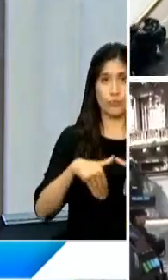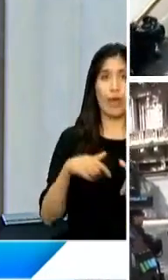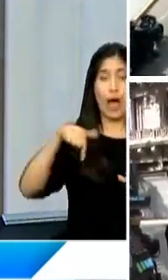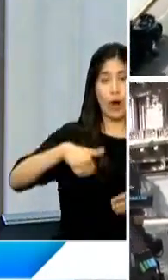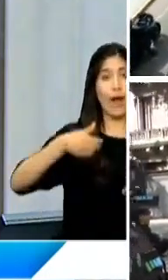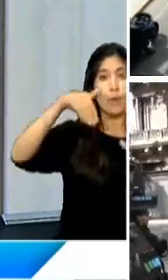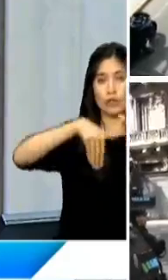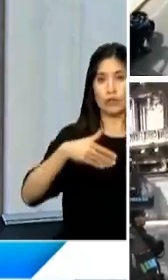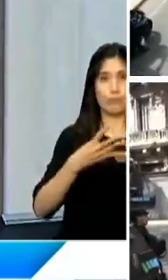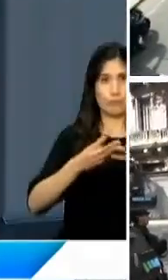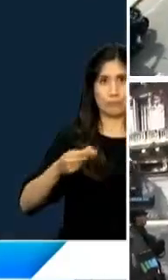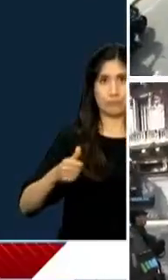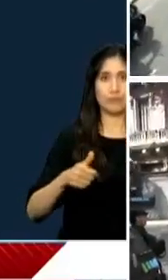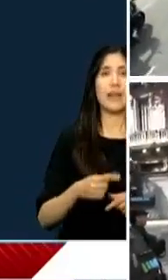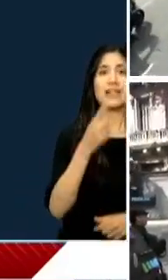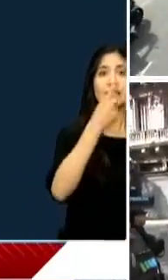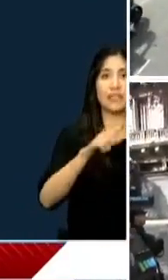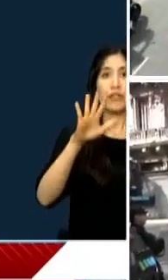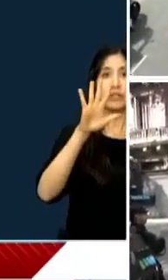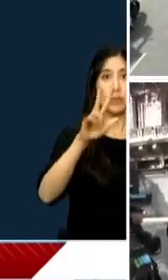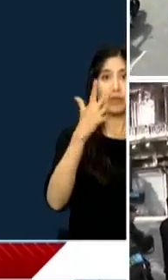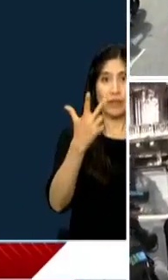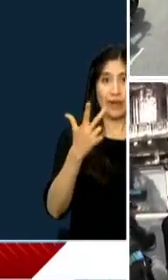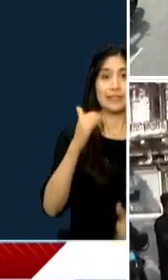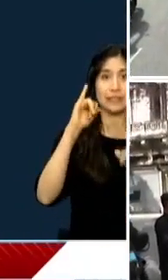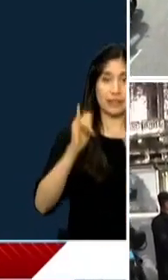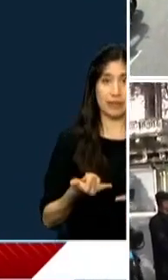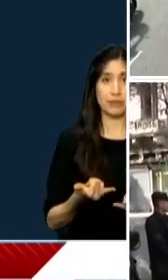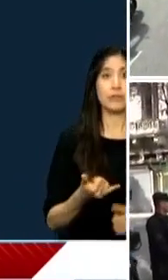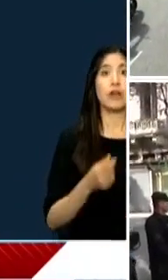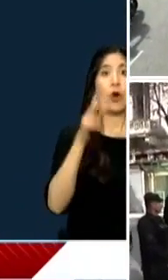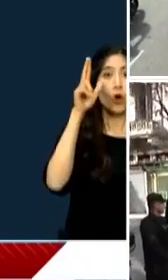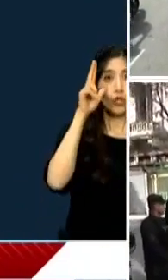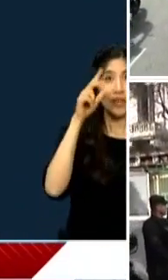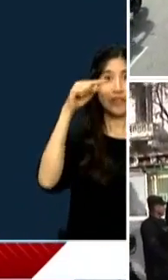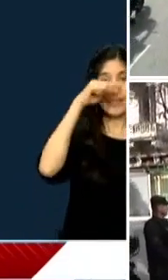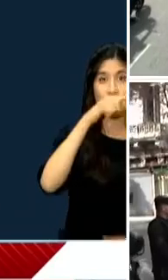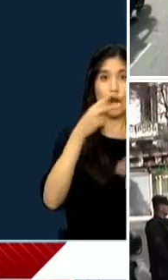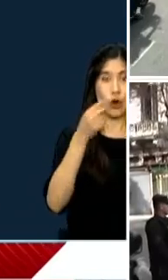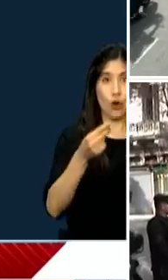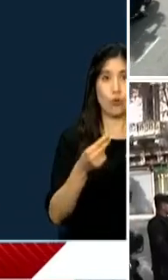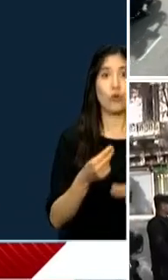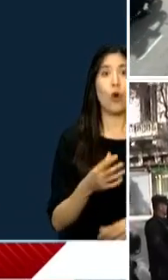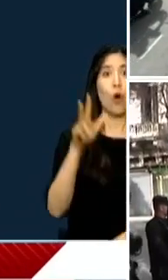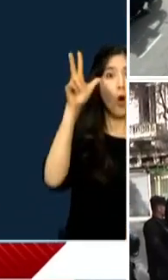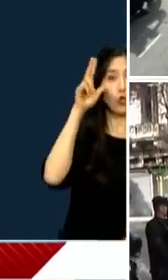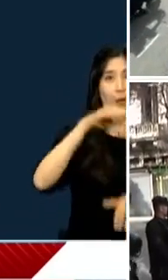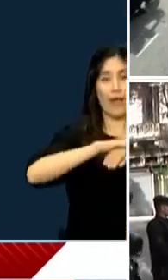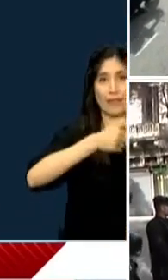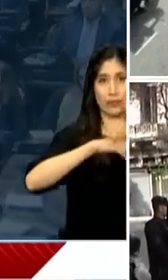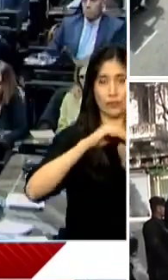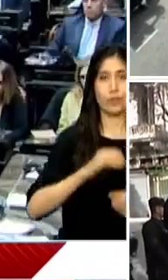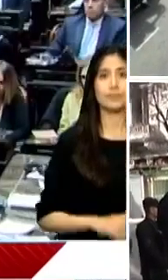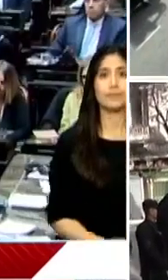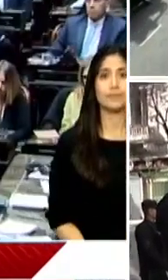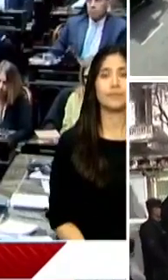la votación. A ver. 153 votos afirmativos, 87 rechazado. Negativos, 8 abstenciones.